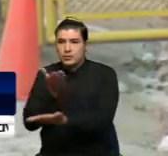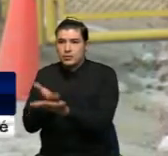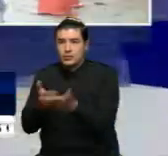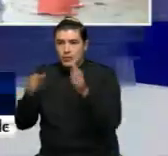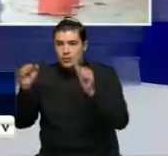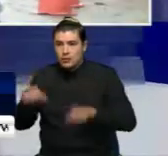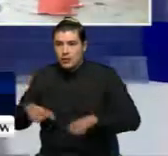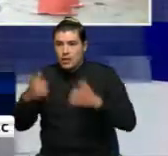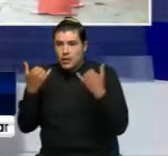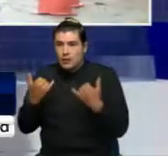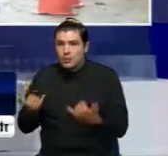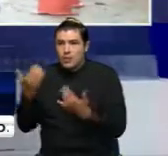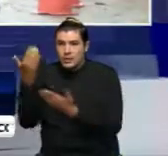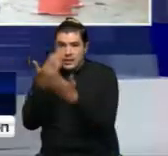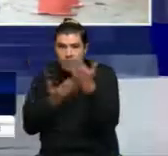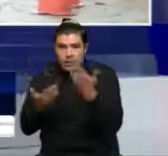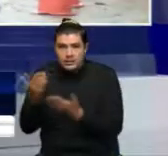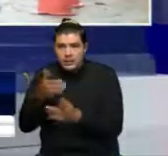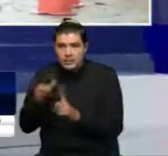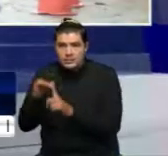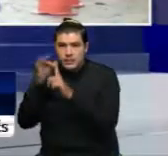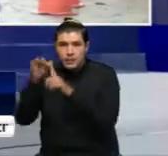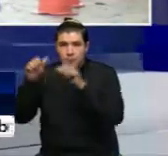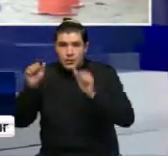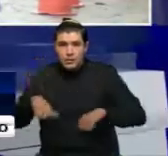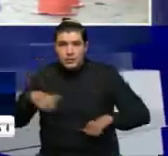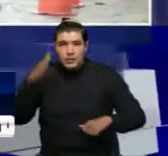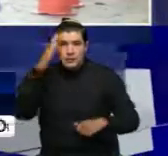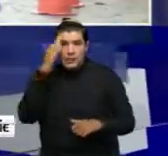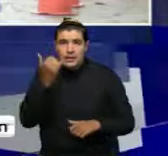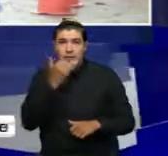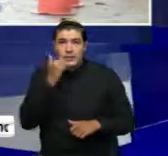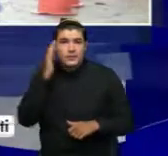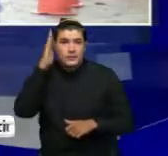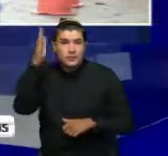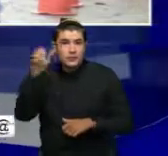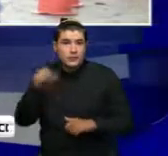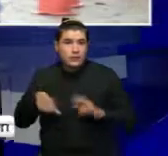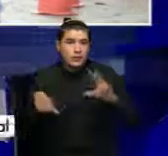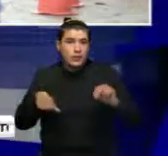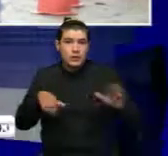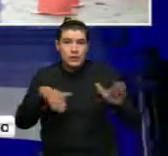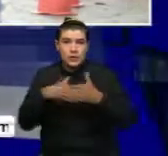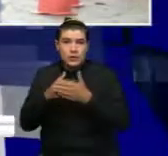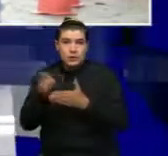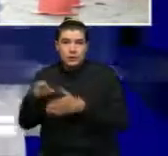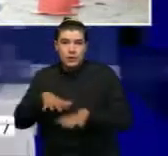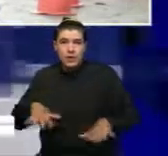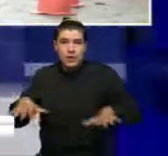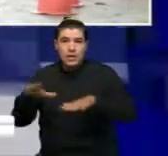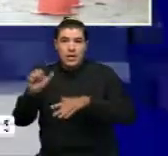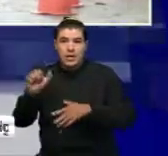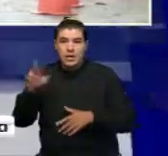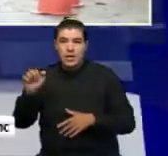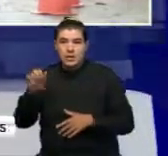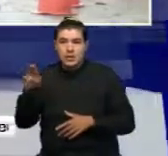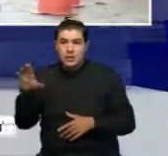analizadas detalladamente para saber finalmente qué va a ocurrir con el cierre del carrasco por el momento la información que compartimos con usted es